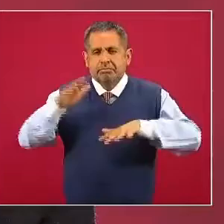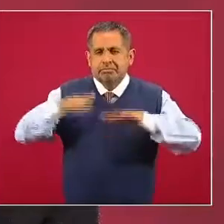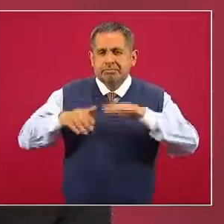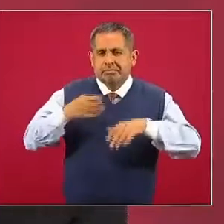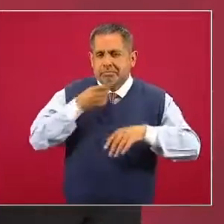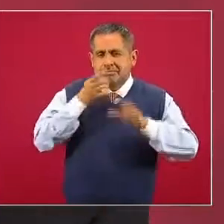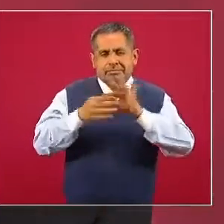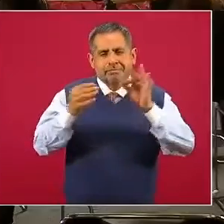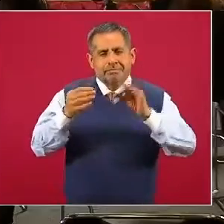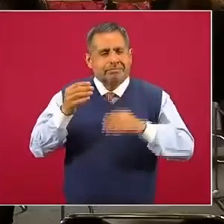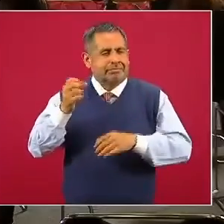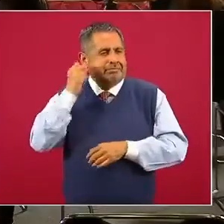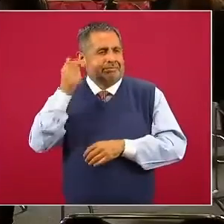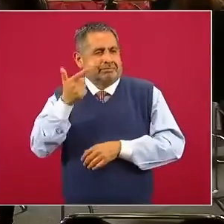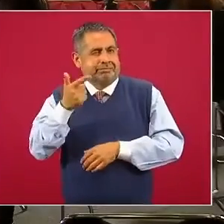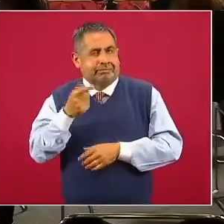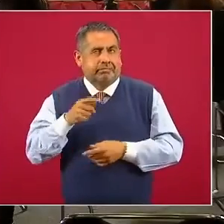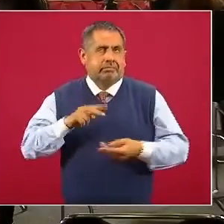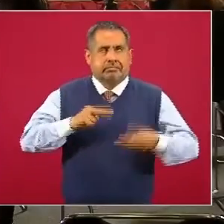de otra manera.